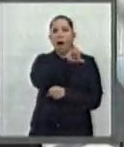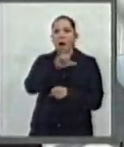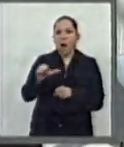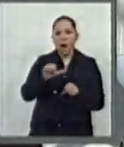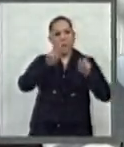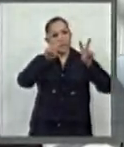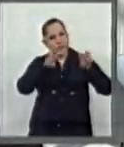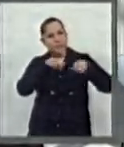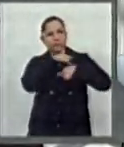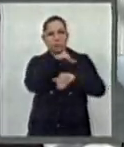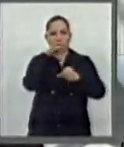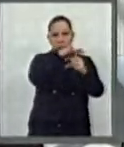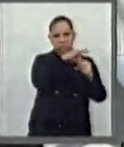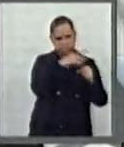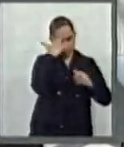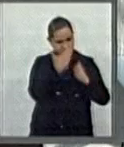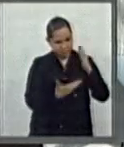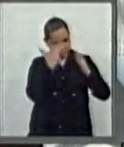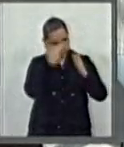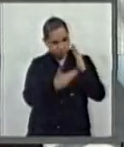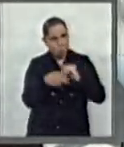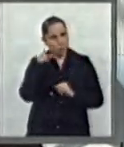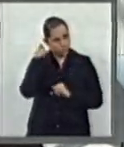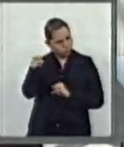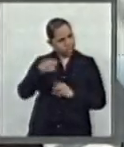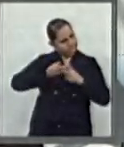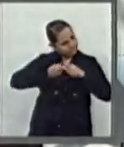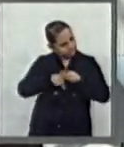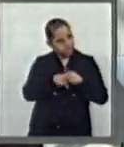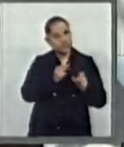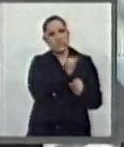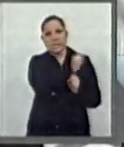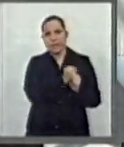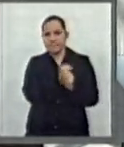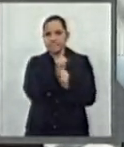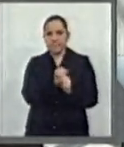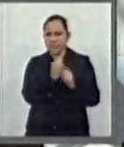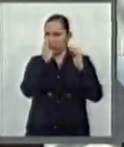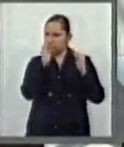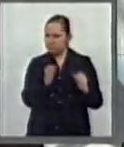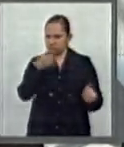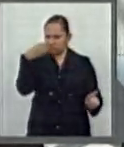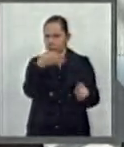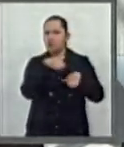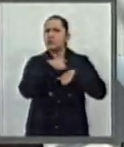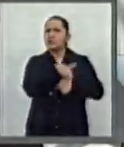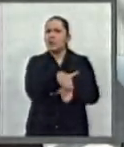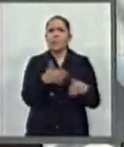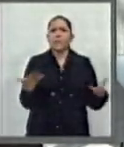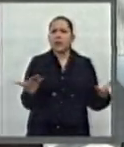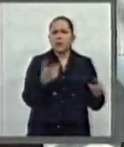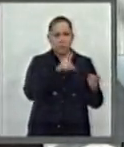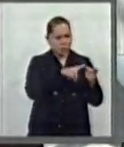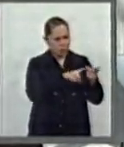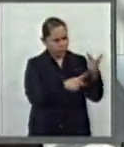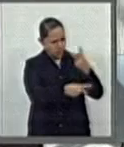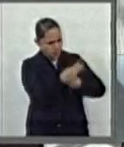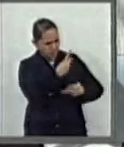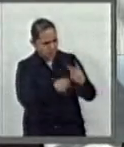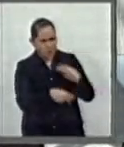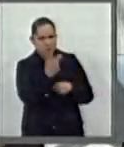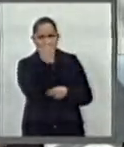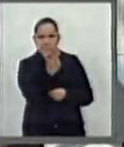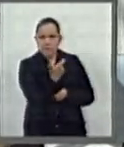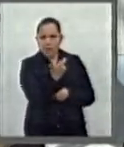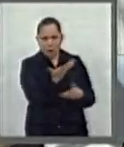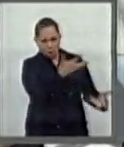Delitos Electorales a que inicie la investigación correspondiente del origen y destino de la cantidad de